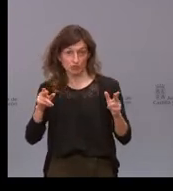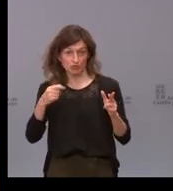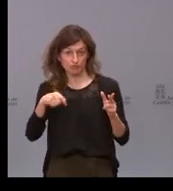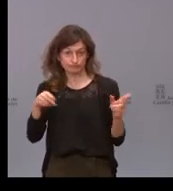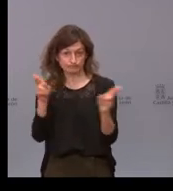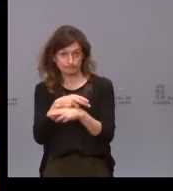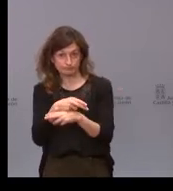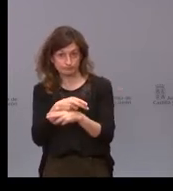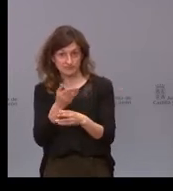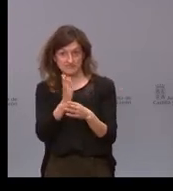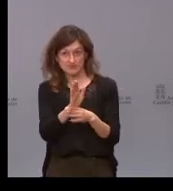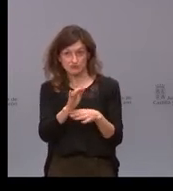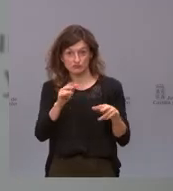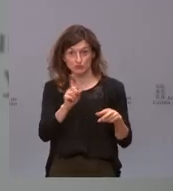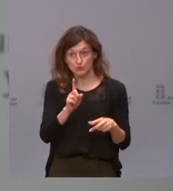gracias